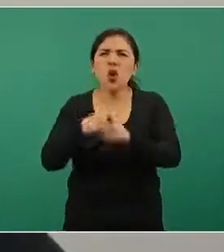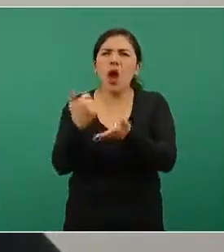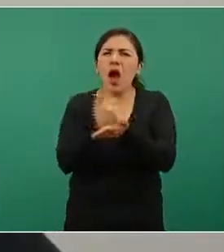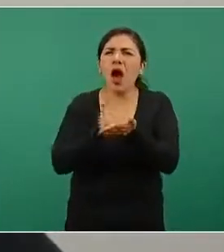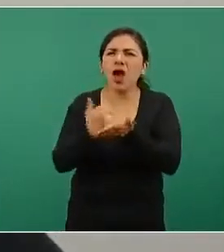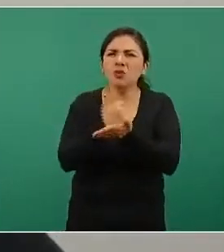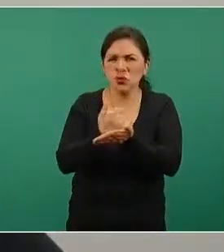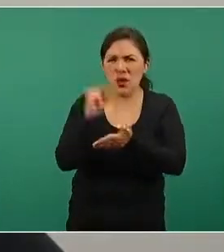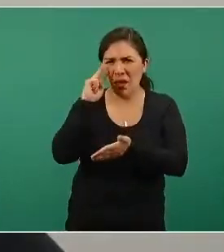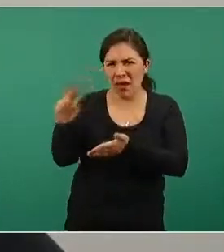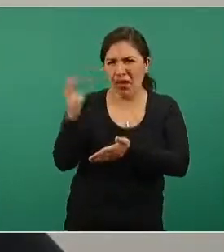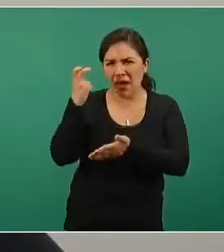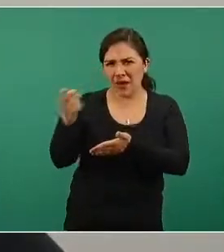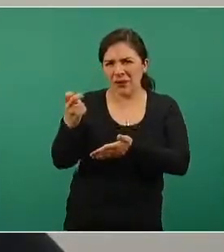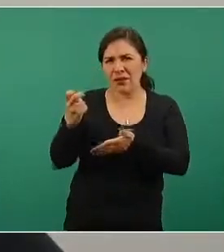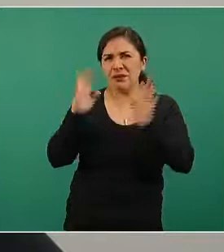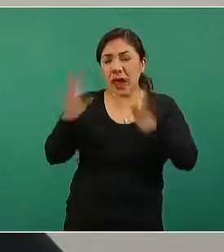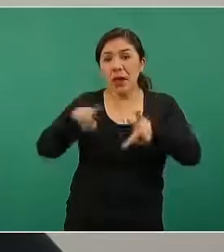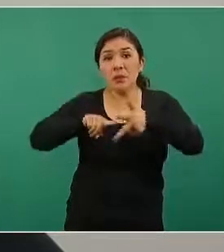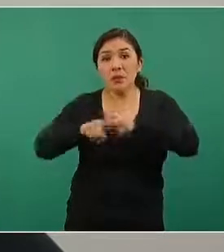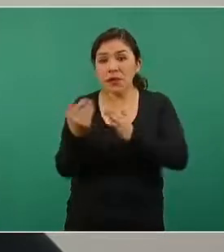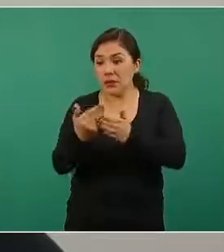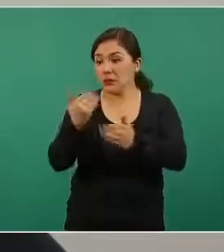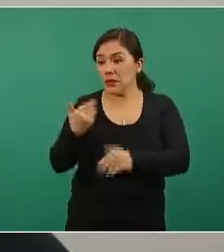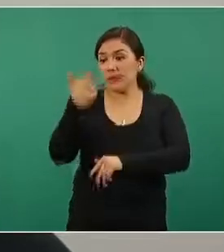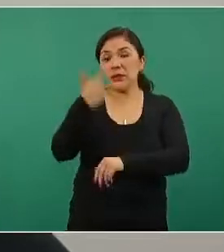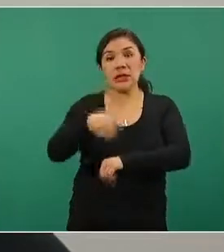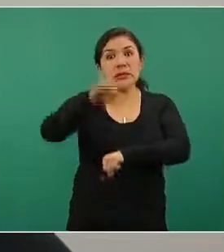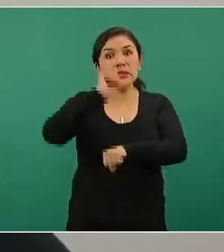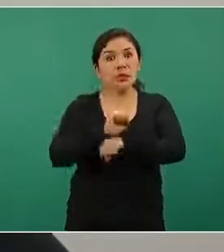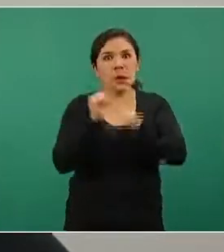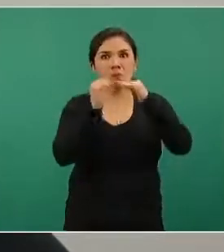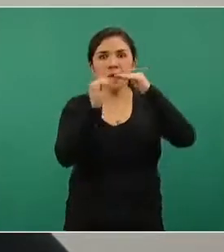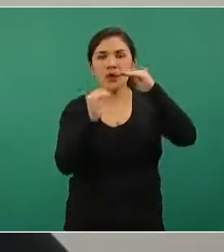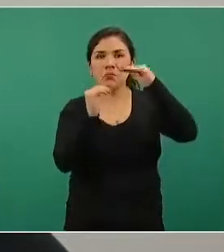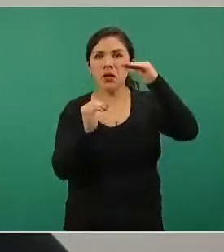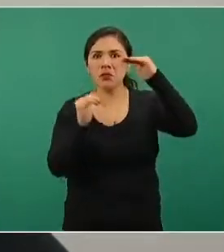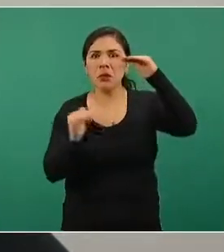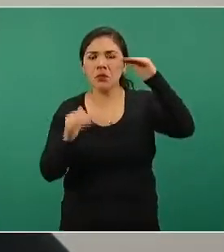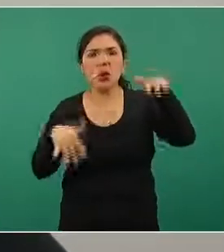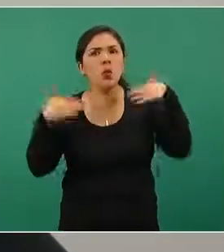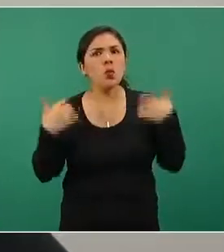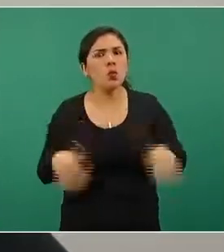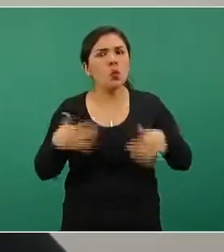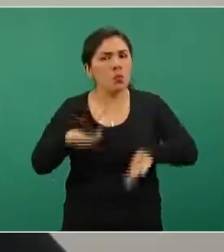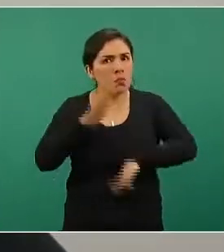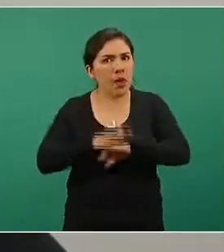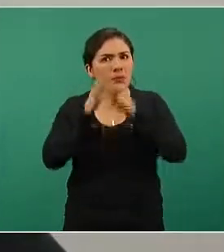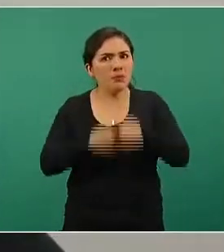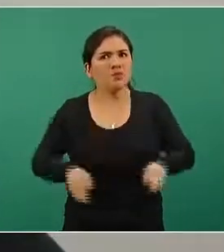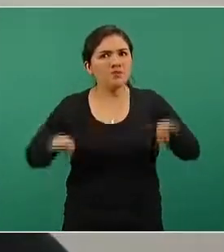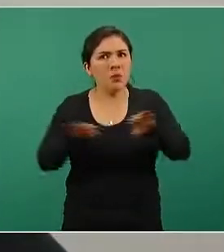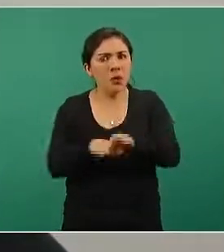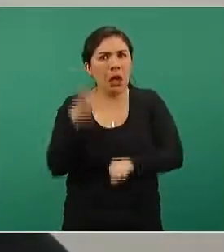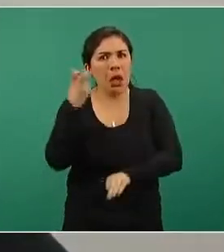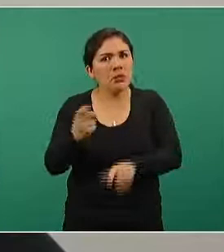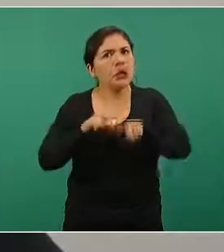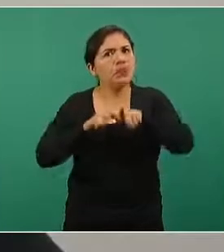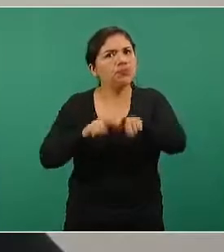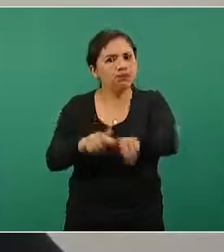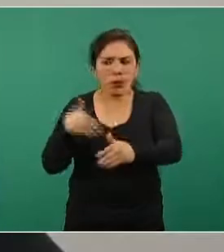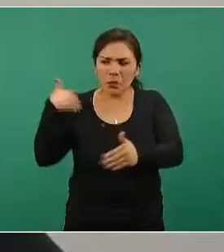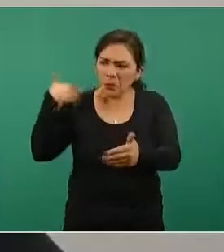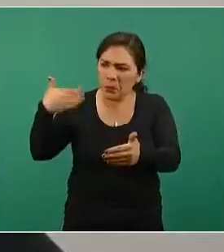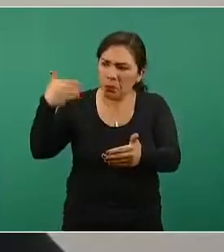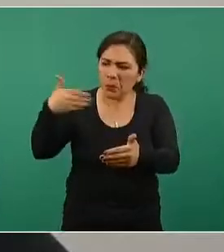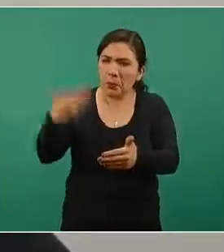que tenemos ya evidenciándose desde hace 7 semanas, un descenso bastante importante y que se ha mantenido durante